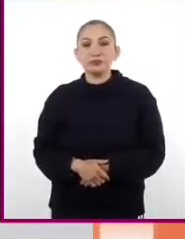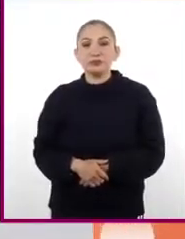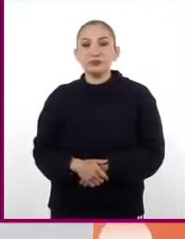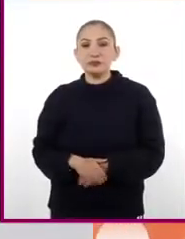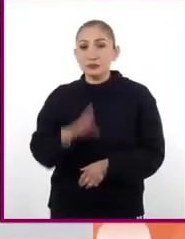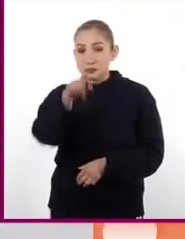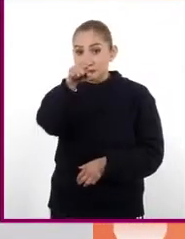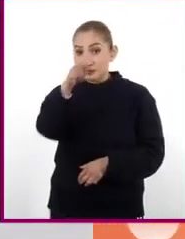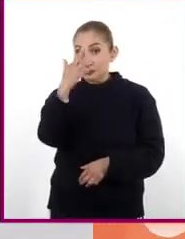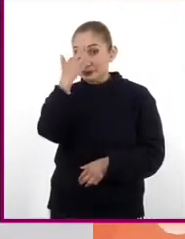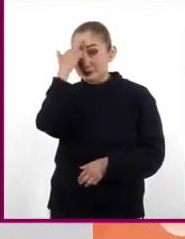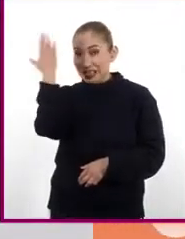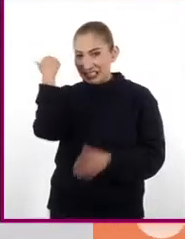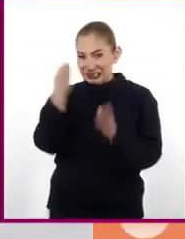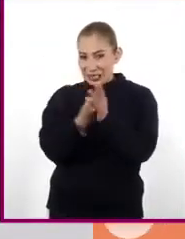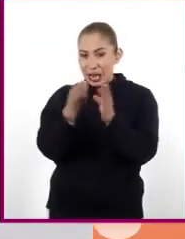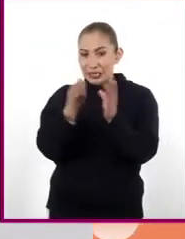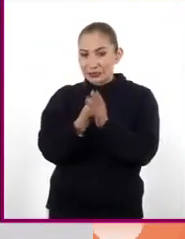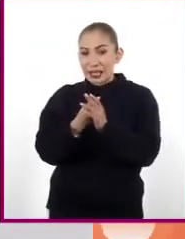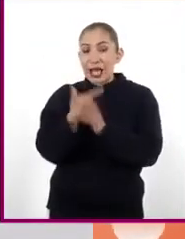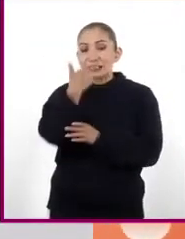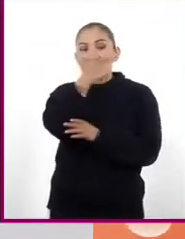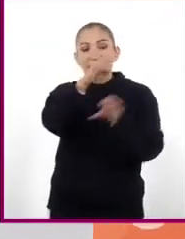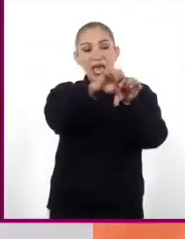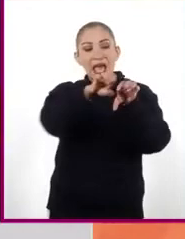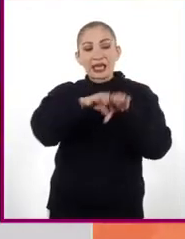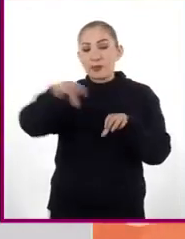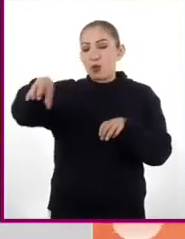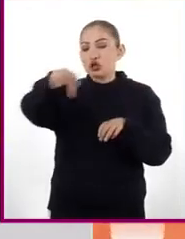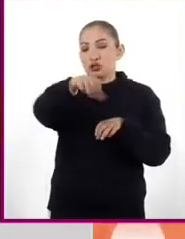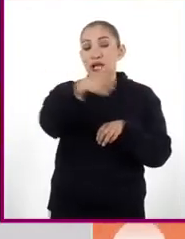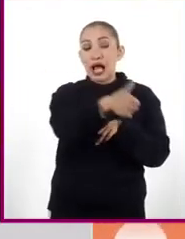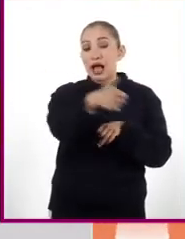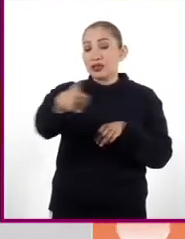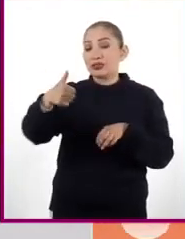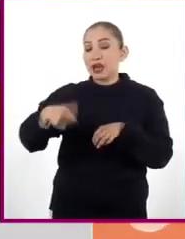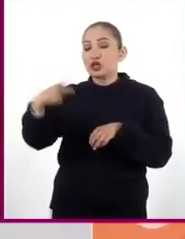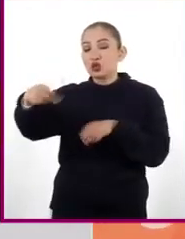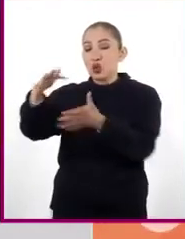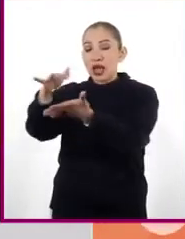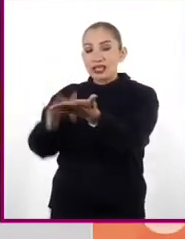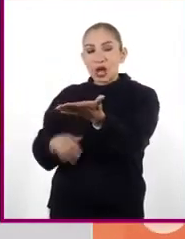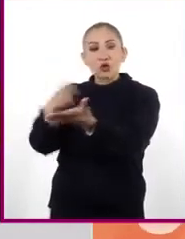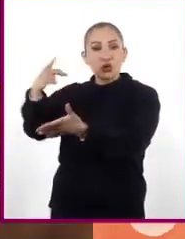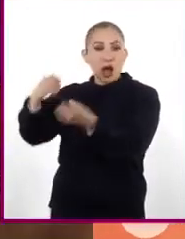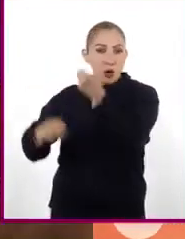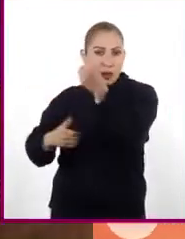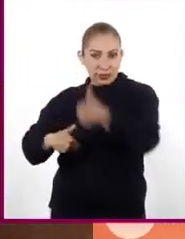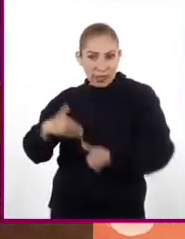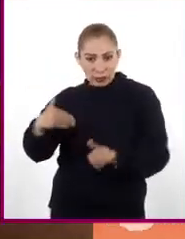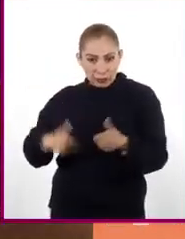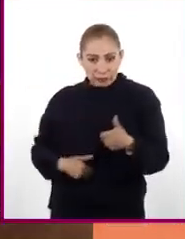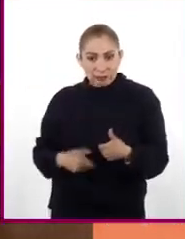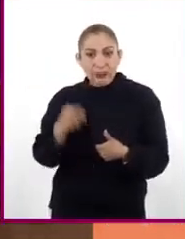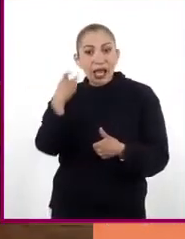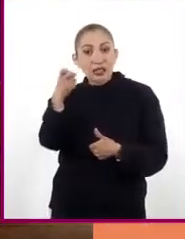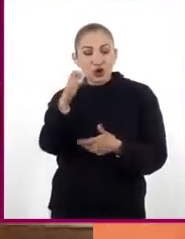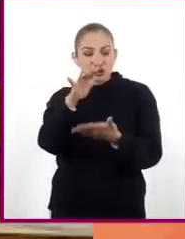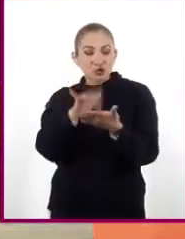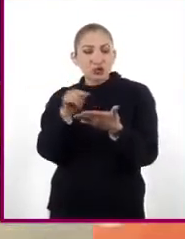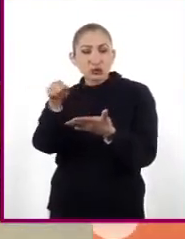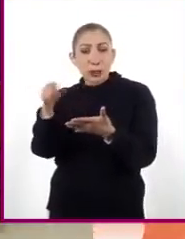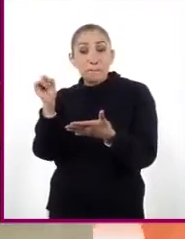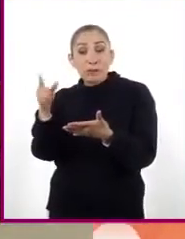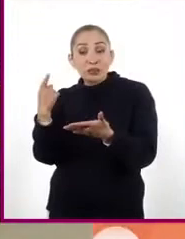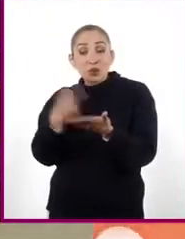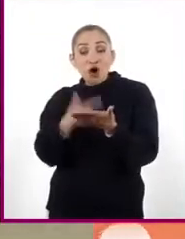Como recordarán, en la clase anterior formaron 7 equipos y cada uno de ellos leyeron una obra de teatro. Estos textos que leyeron